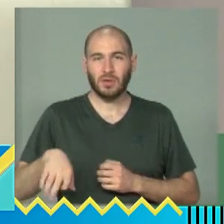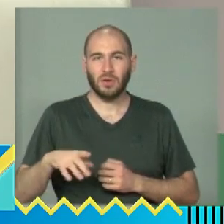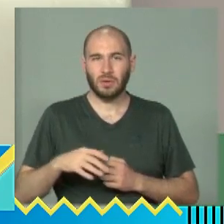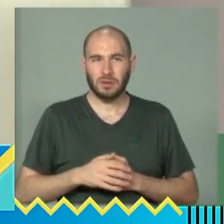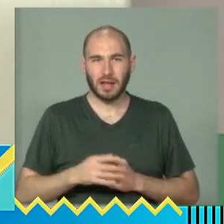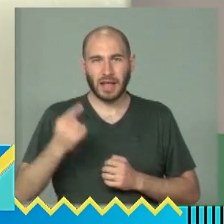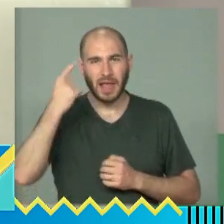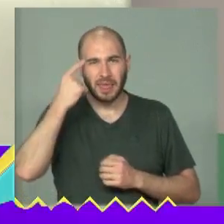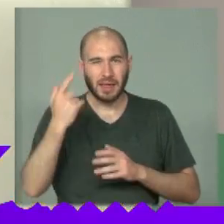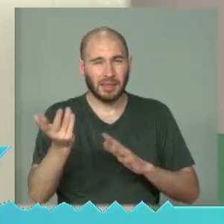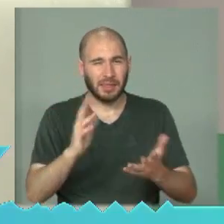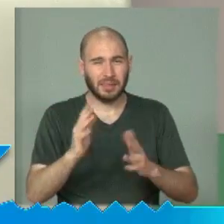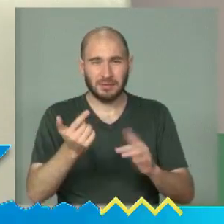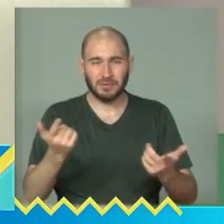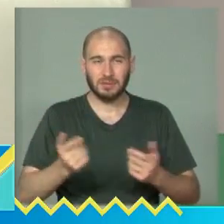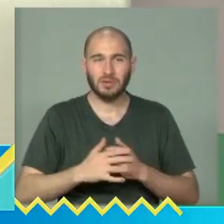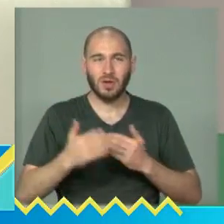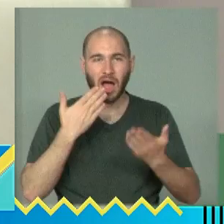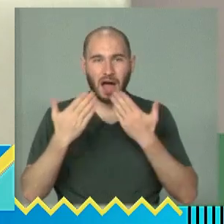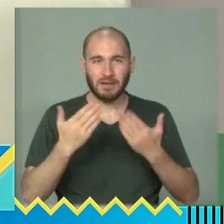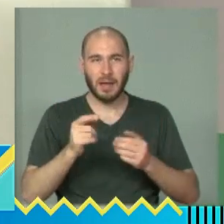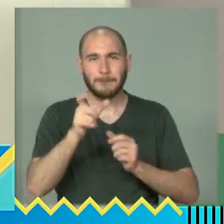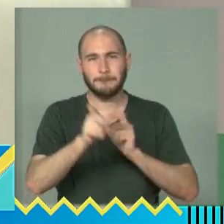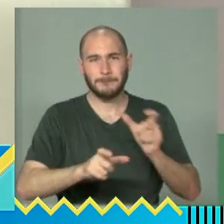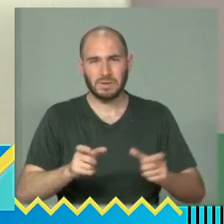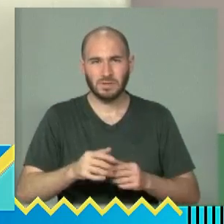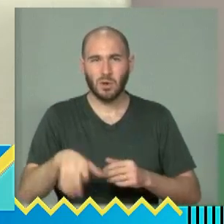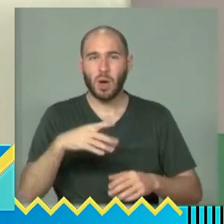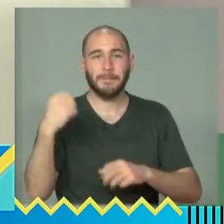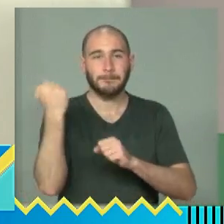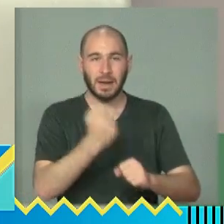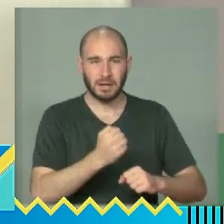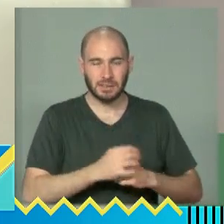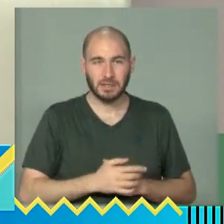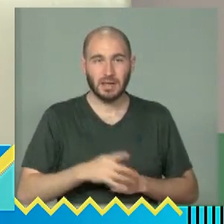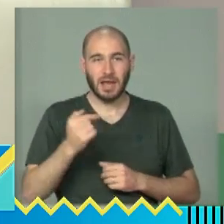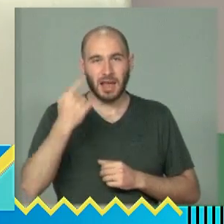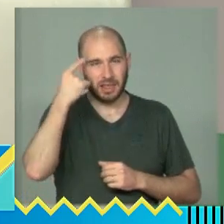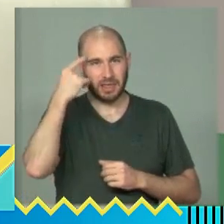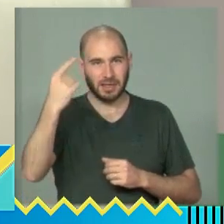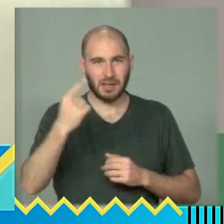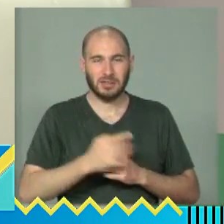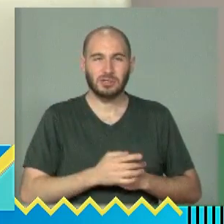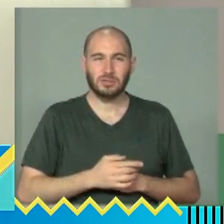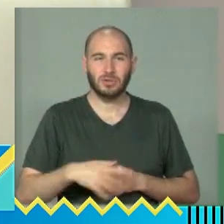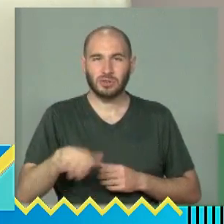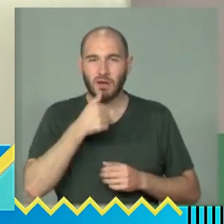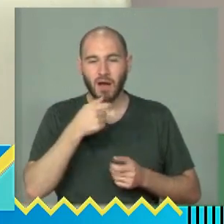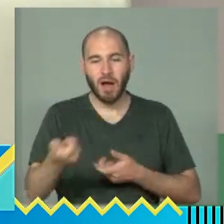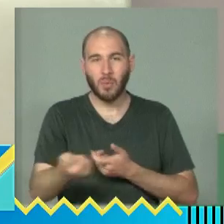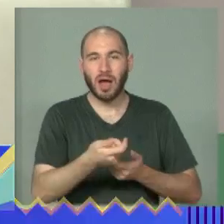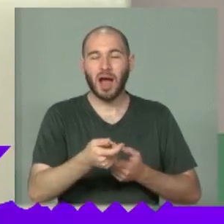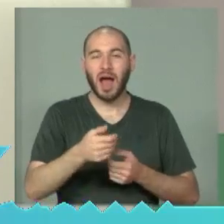teníamos una idea más o menos. Y empezamos a hablar de los aspersores que había en el parque. Uh-huh. Y así salió nuestra idea de poder regar